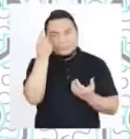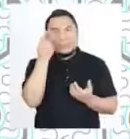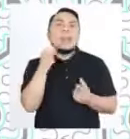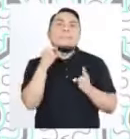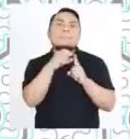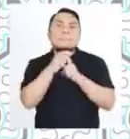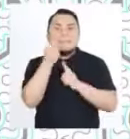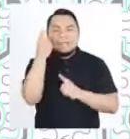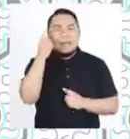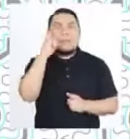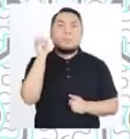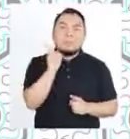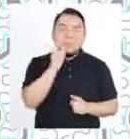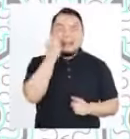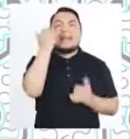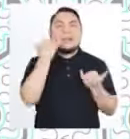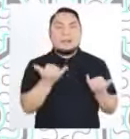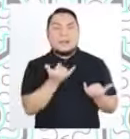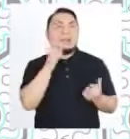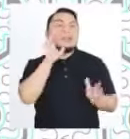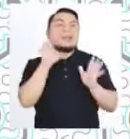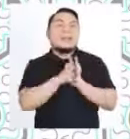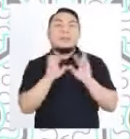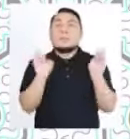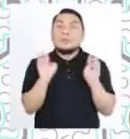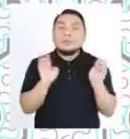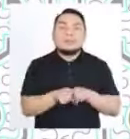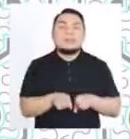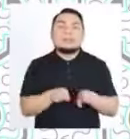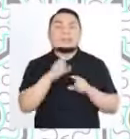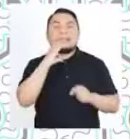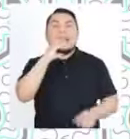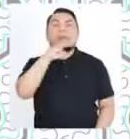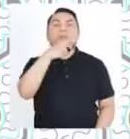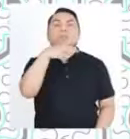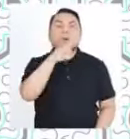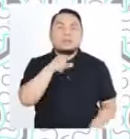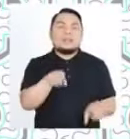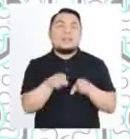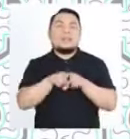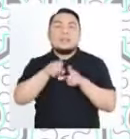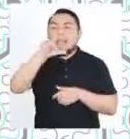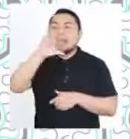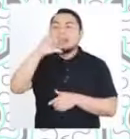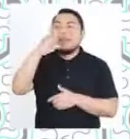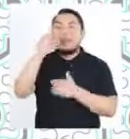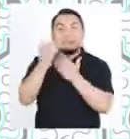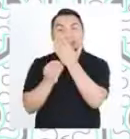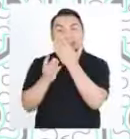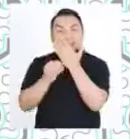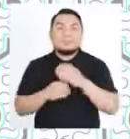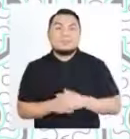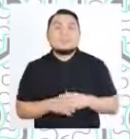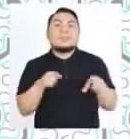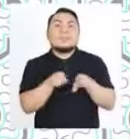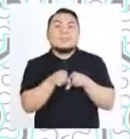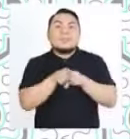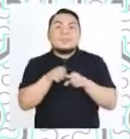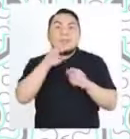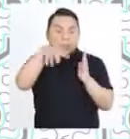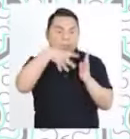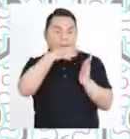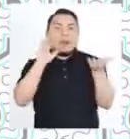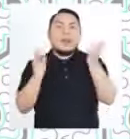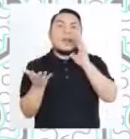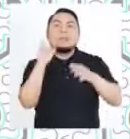comprender algunas palabras que no conocían, como proteínas, hidratos de carbono y lípidos. Luego, elaboraron